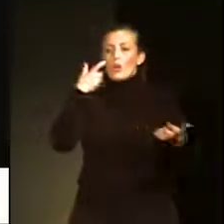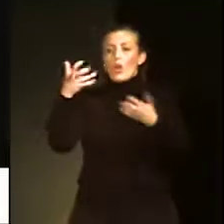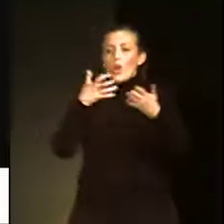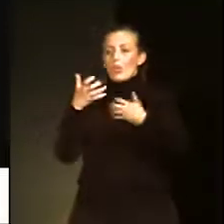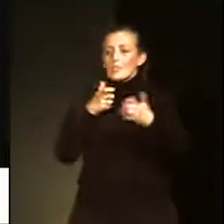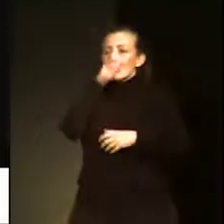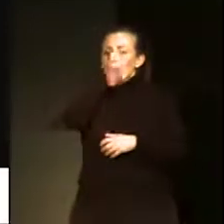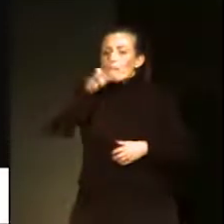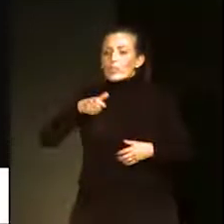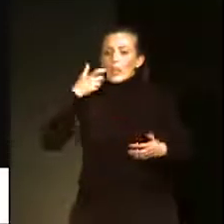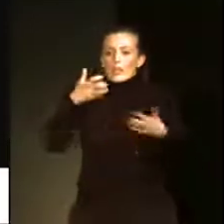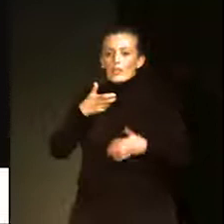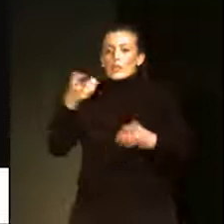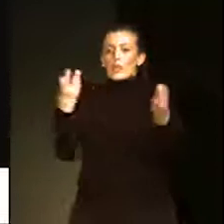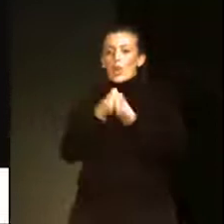los artistas